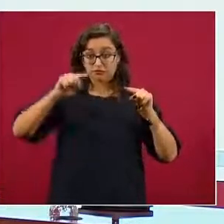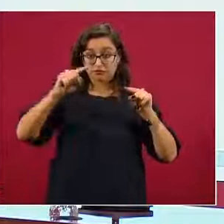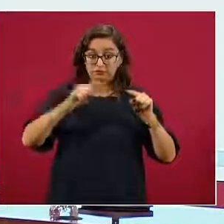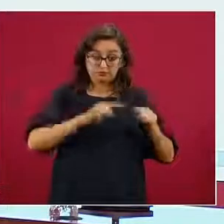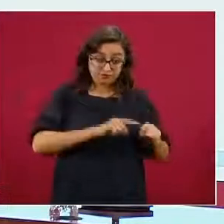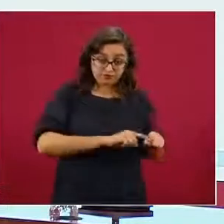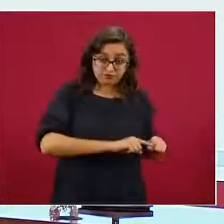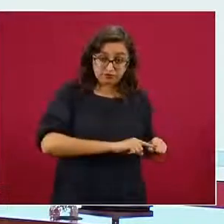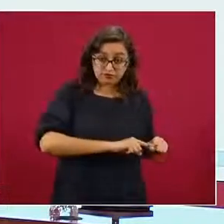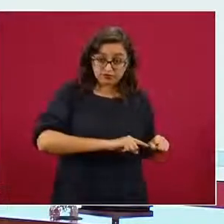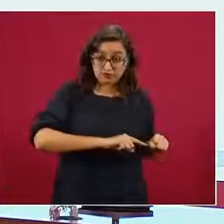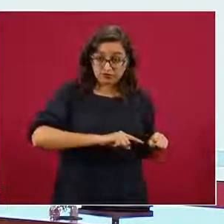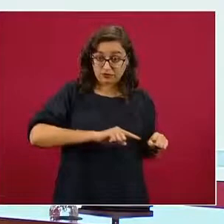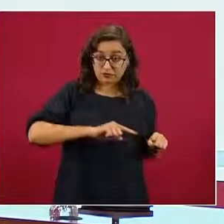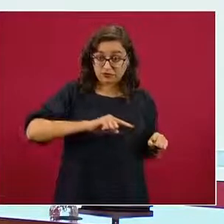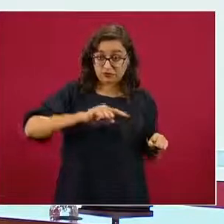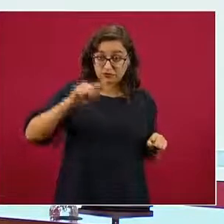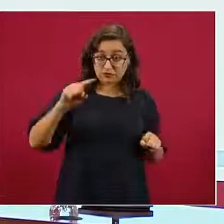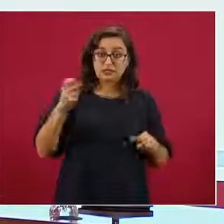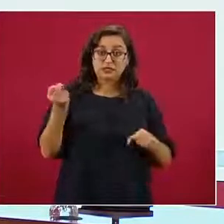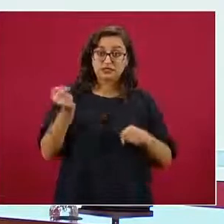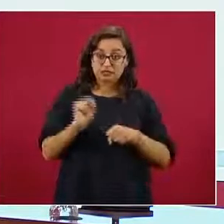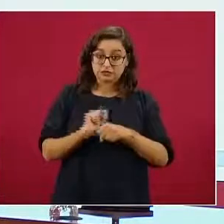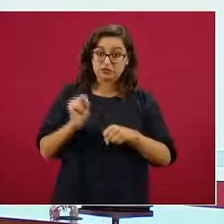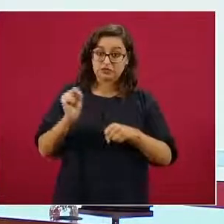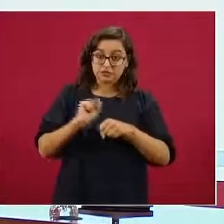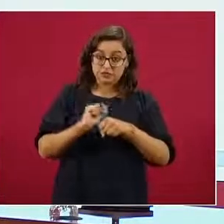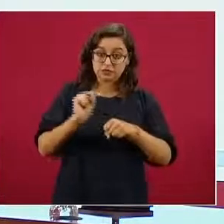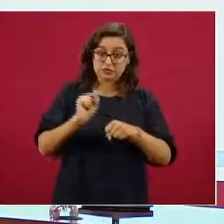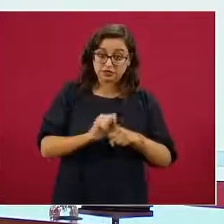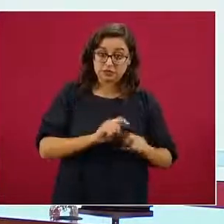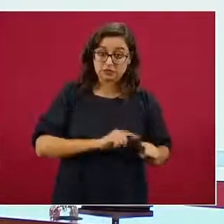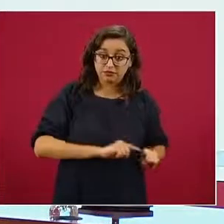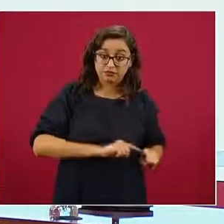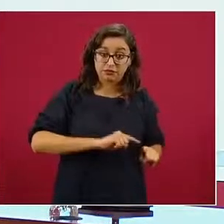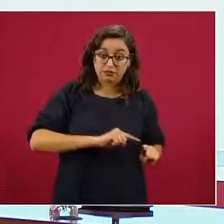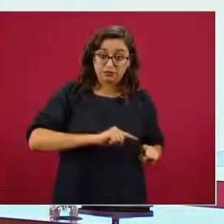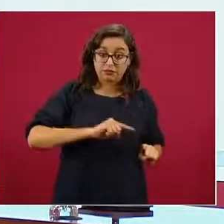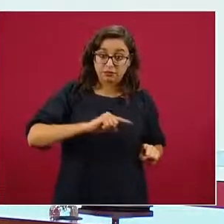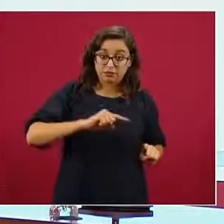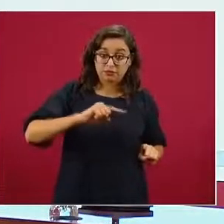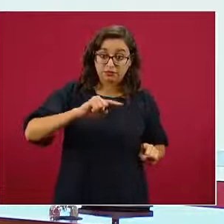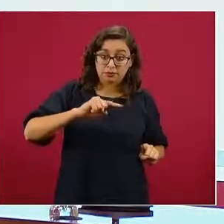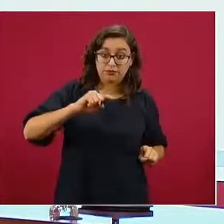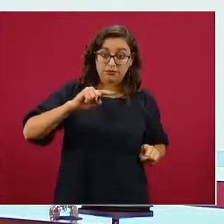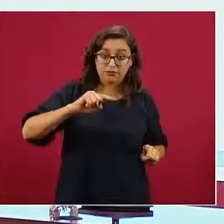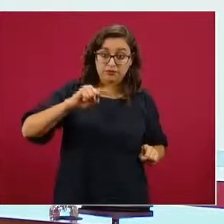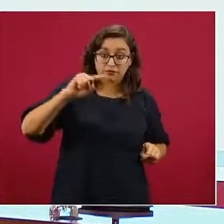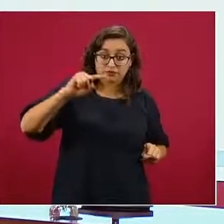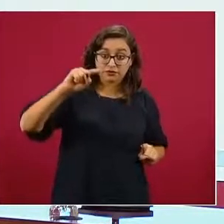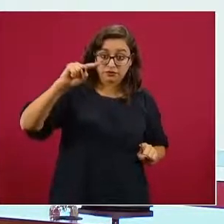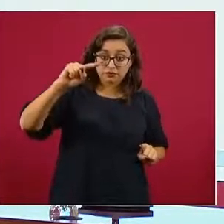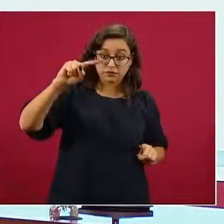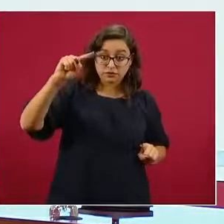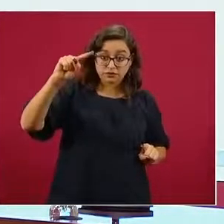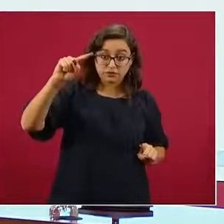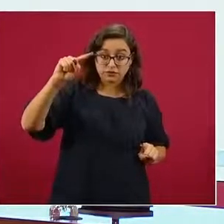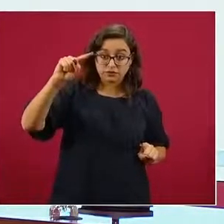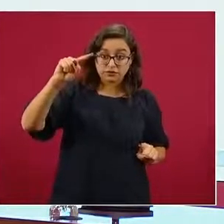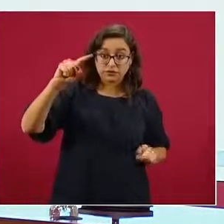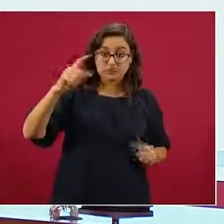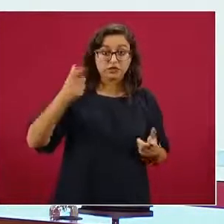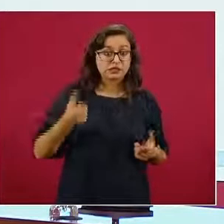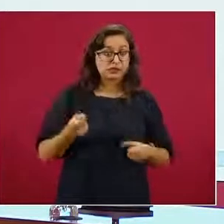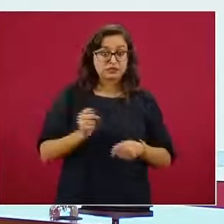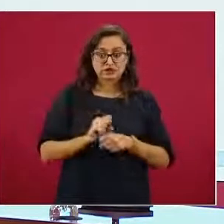curva en ascenso, quiere decir cada semana que transcurre hay más casos que la semana anterior. Lo mismo si esta